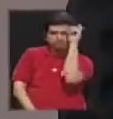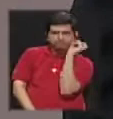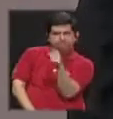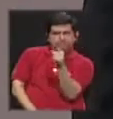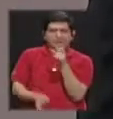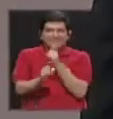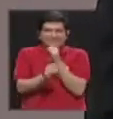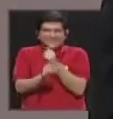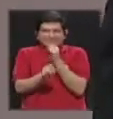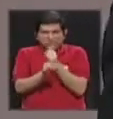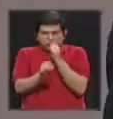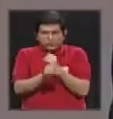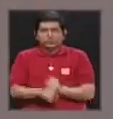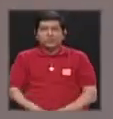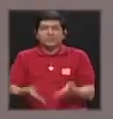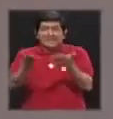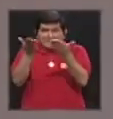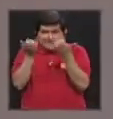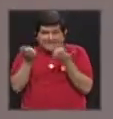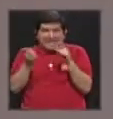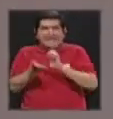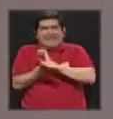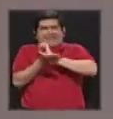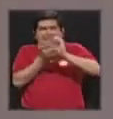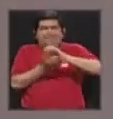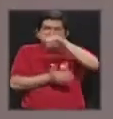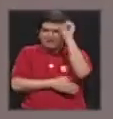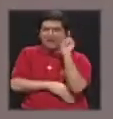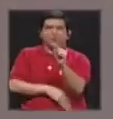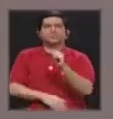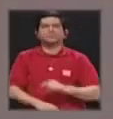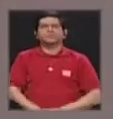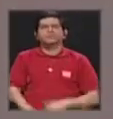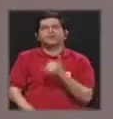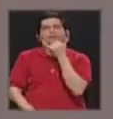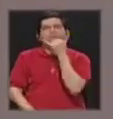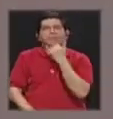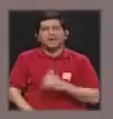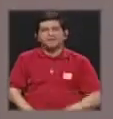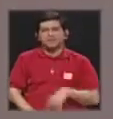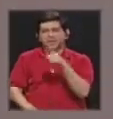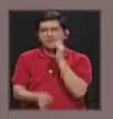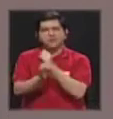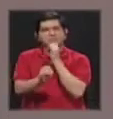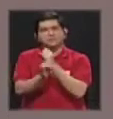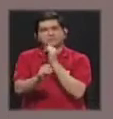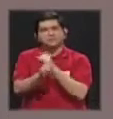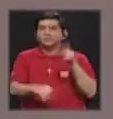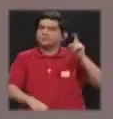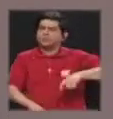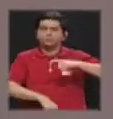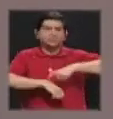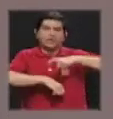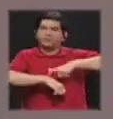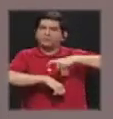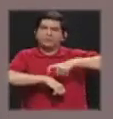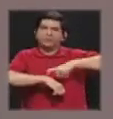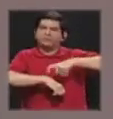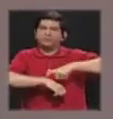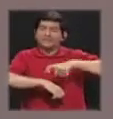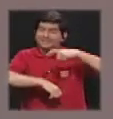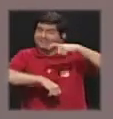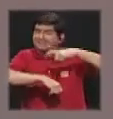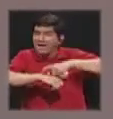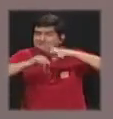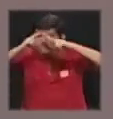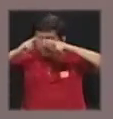a instituciones que se quería evitar su consulta. Lo que pasa es que esas instituciones requieren tiempo